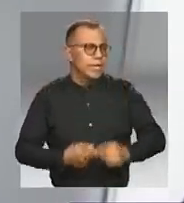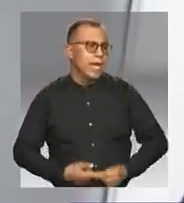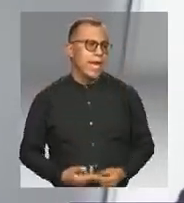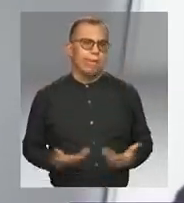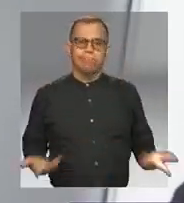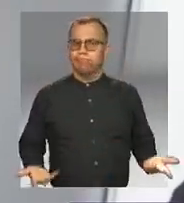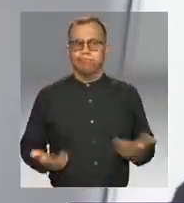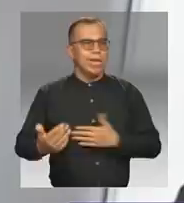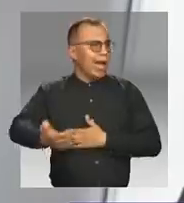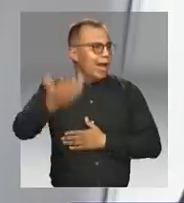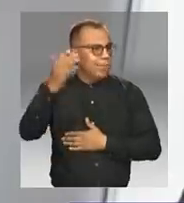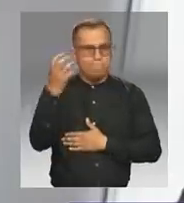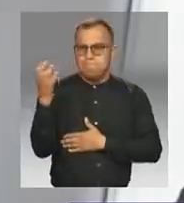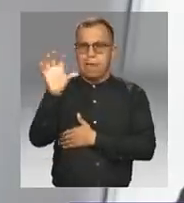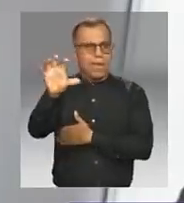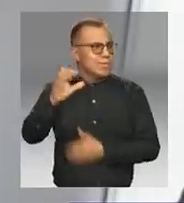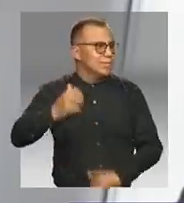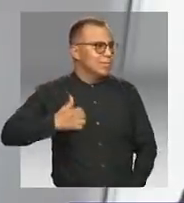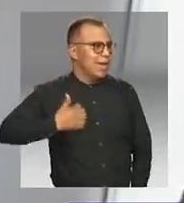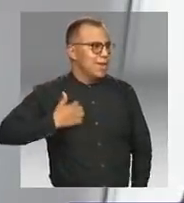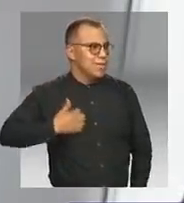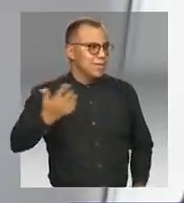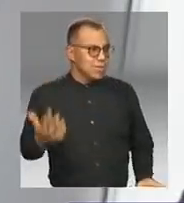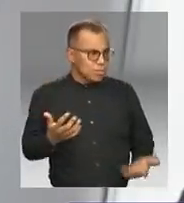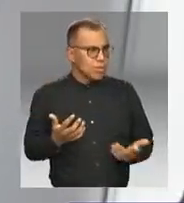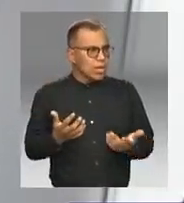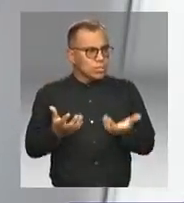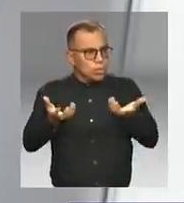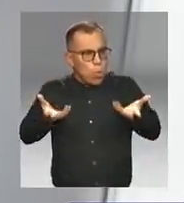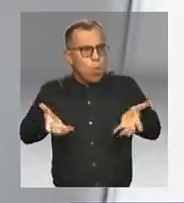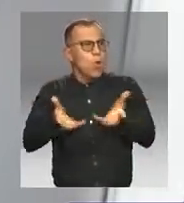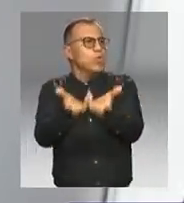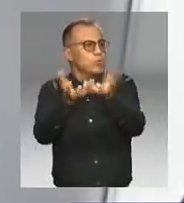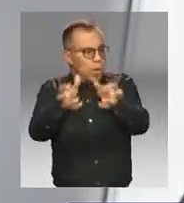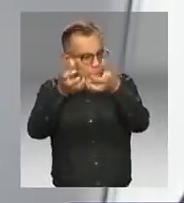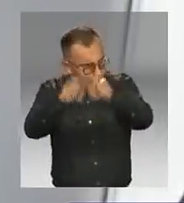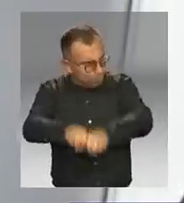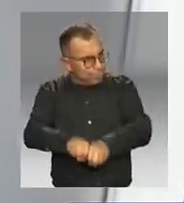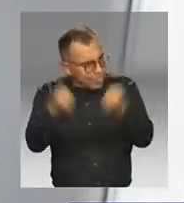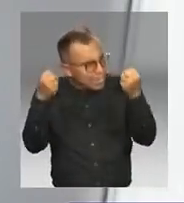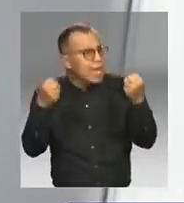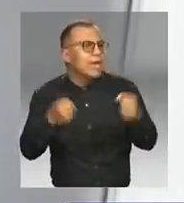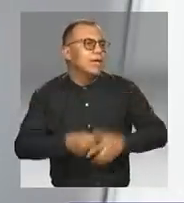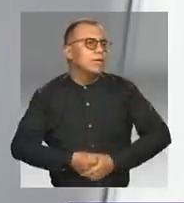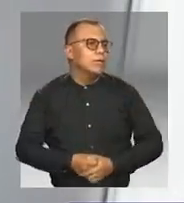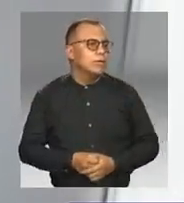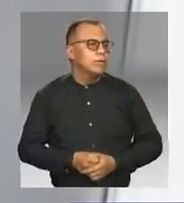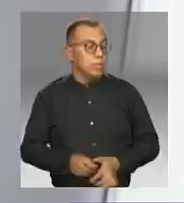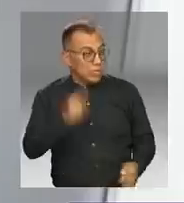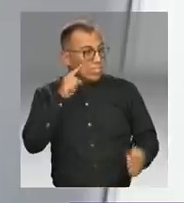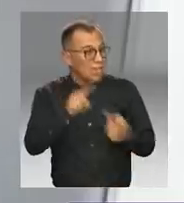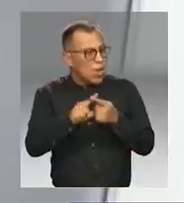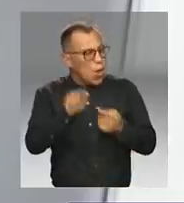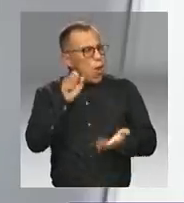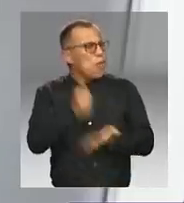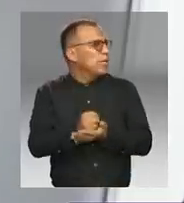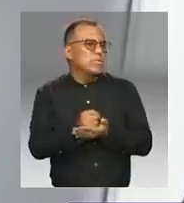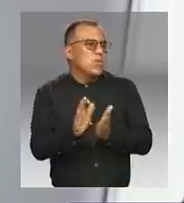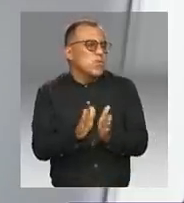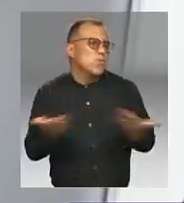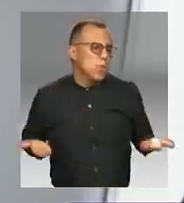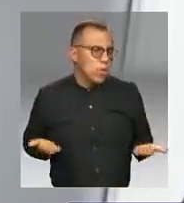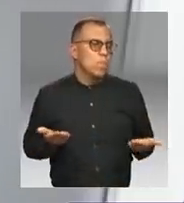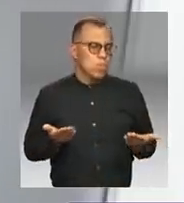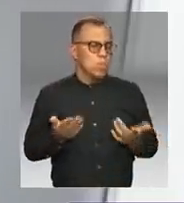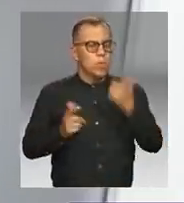en Argentina, romperle los huevos a los colombianos. Y esto obliga a que